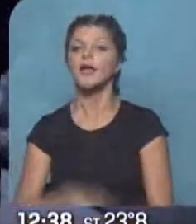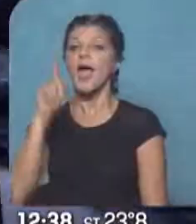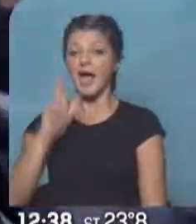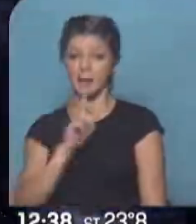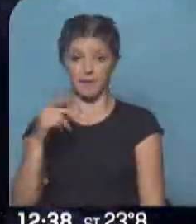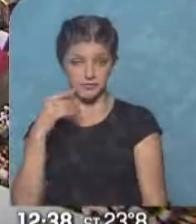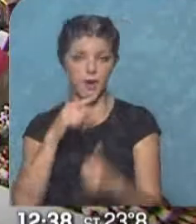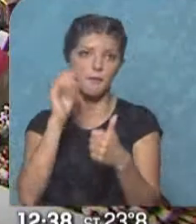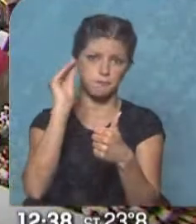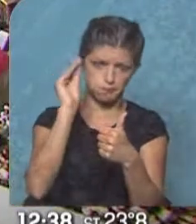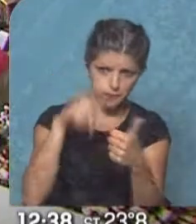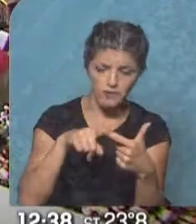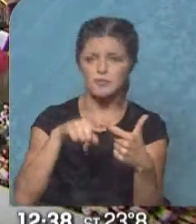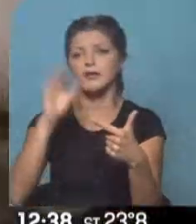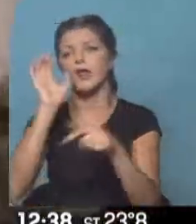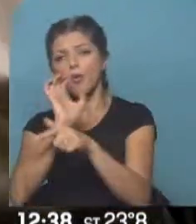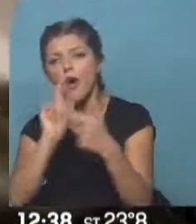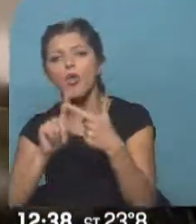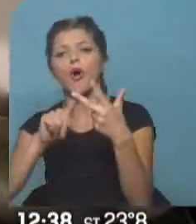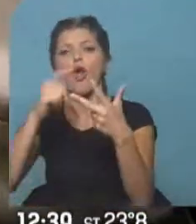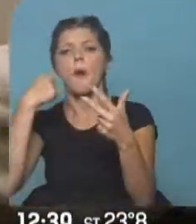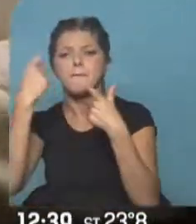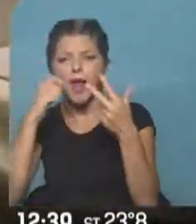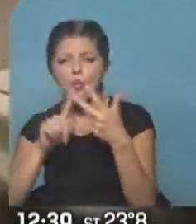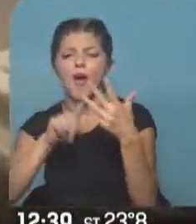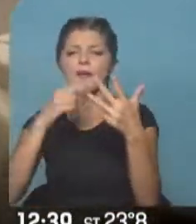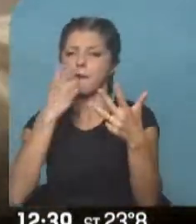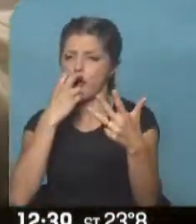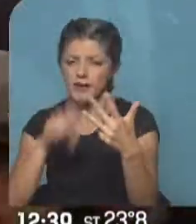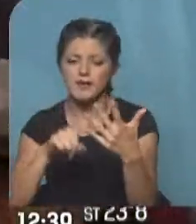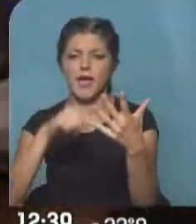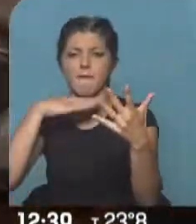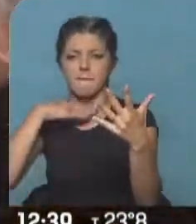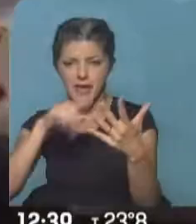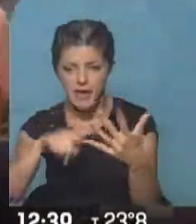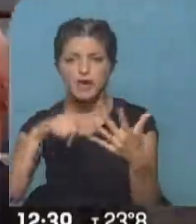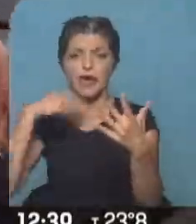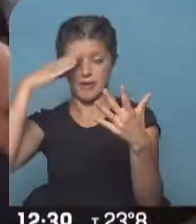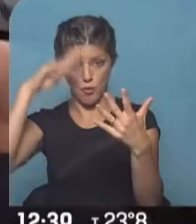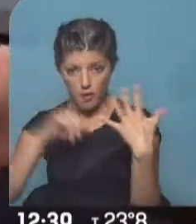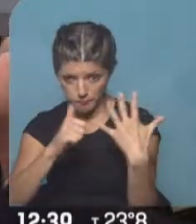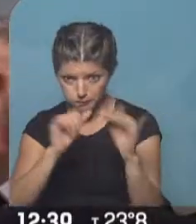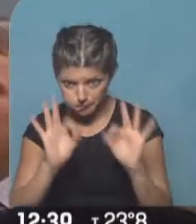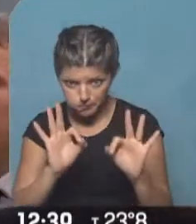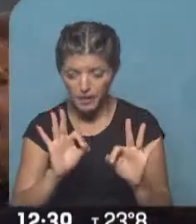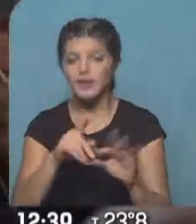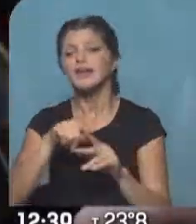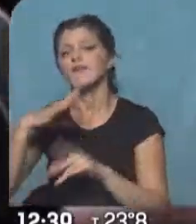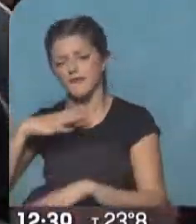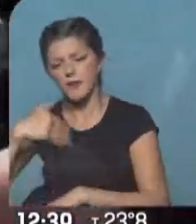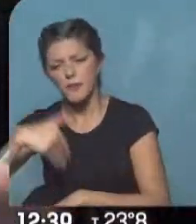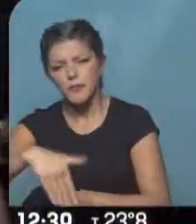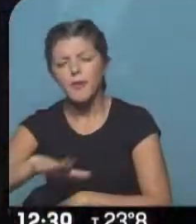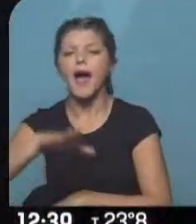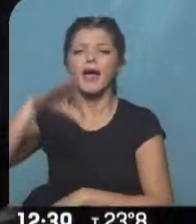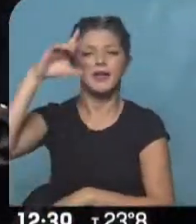Brasil, Ecuador, Bolivia, Paraguay, México y Cuba y planea en enero viajar a Perú y Chile, lo que